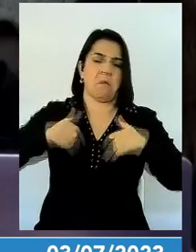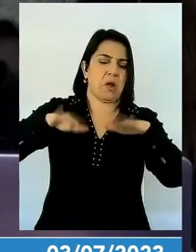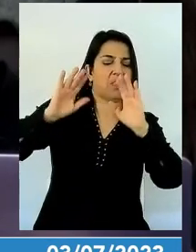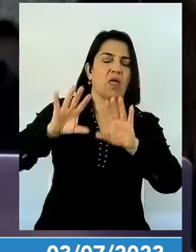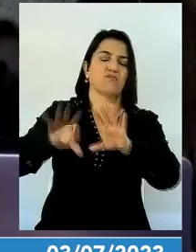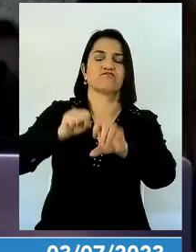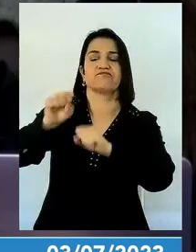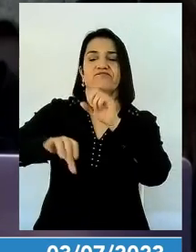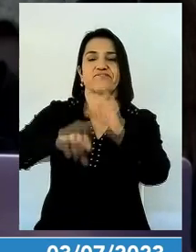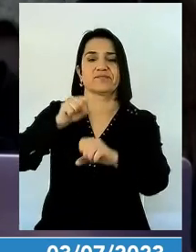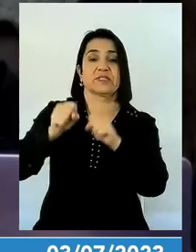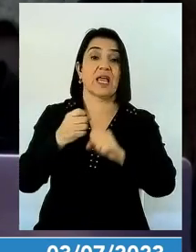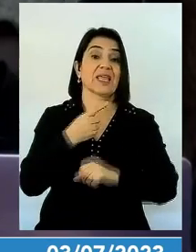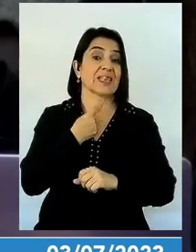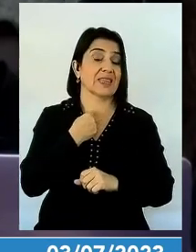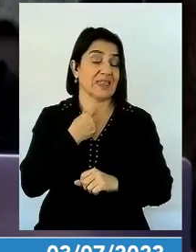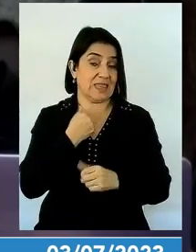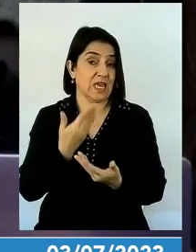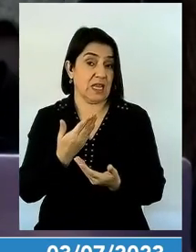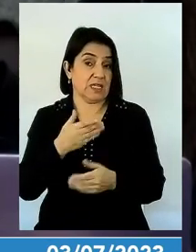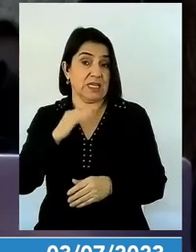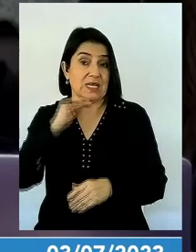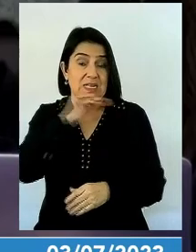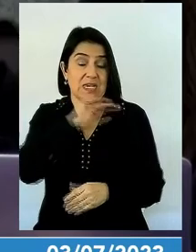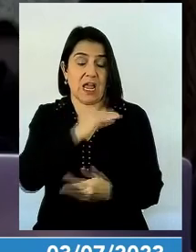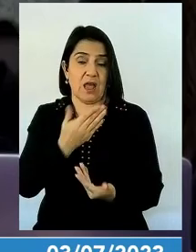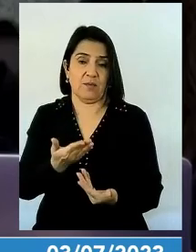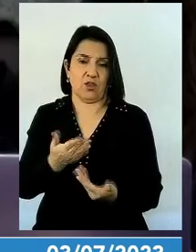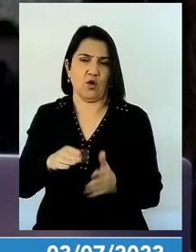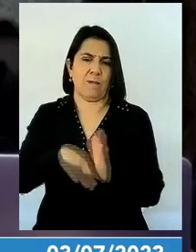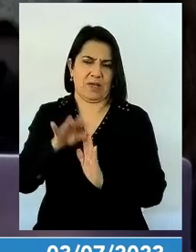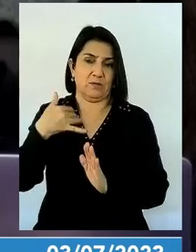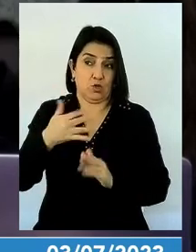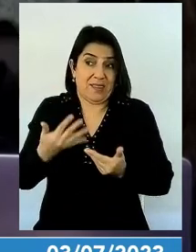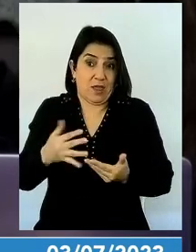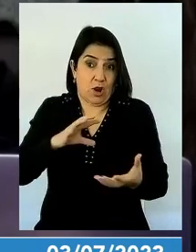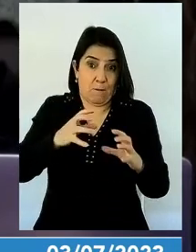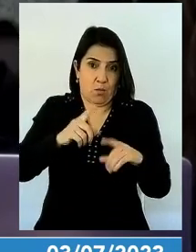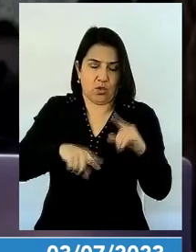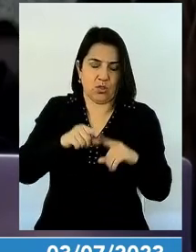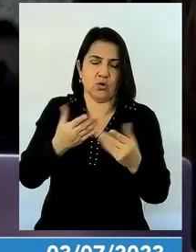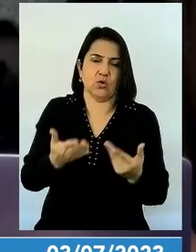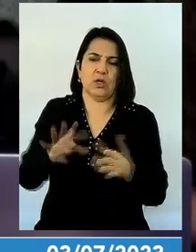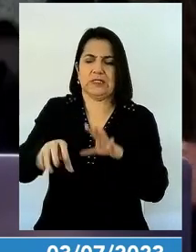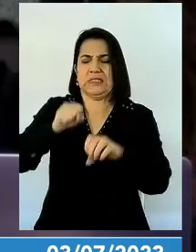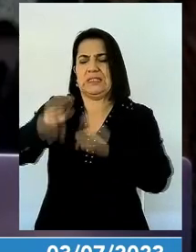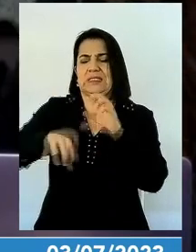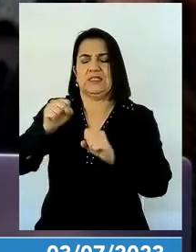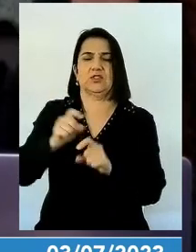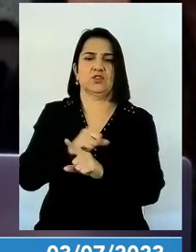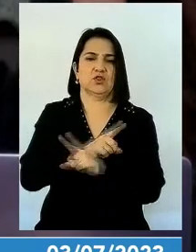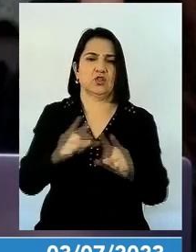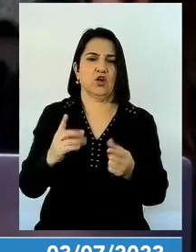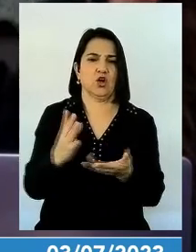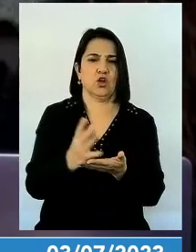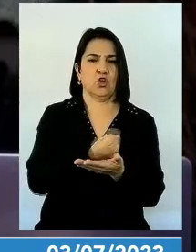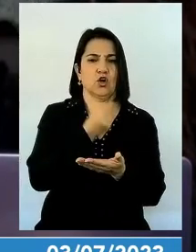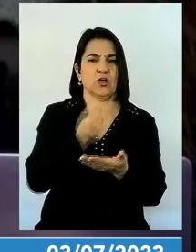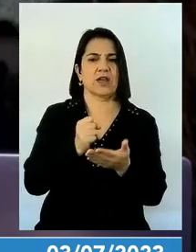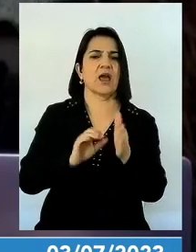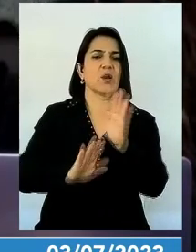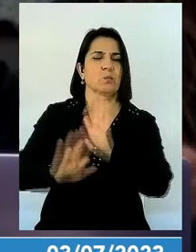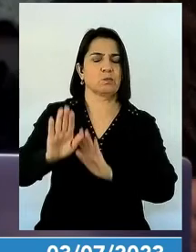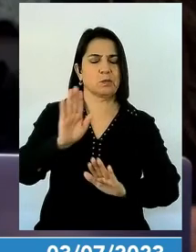plazo, que son los que más se abundan en este planeta, no vamos a lograr la mantención de un ecosistema que